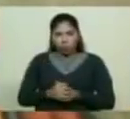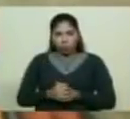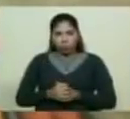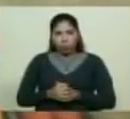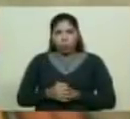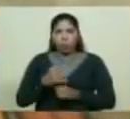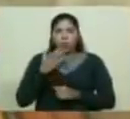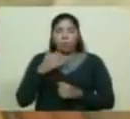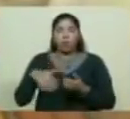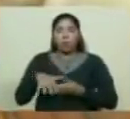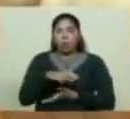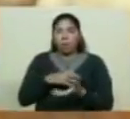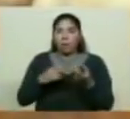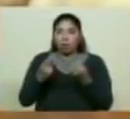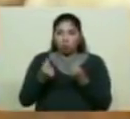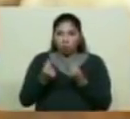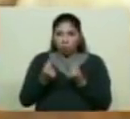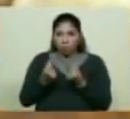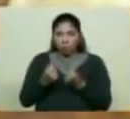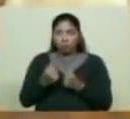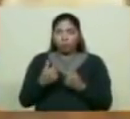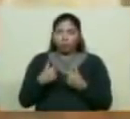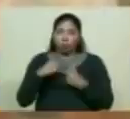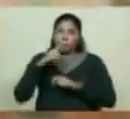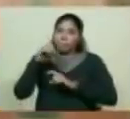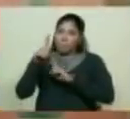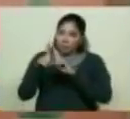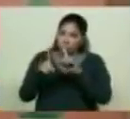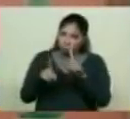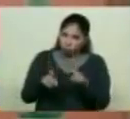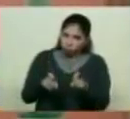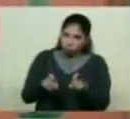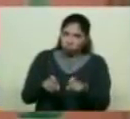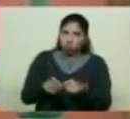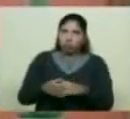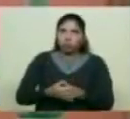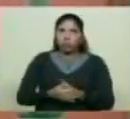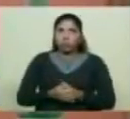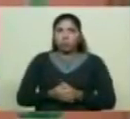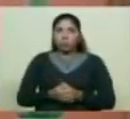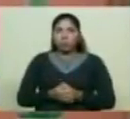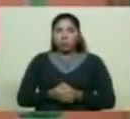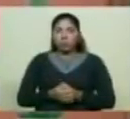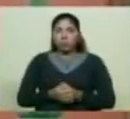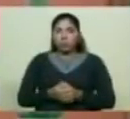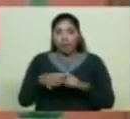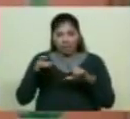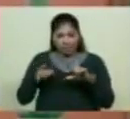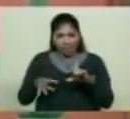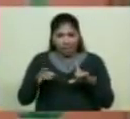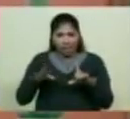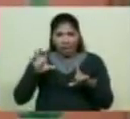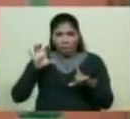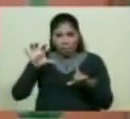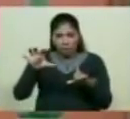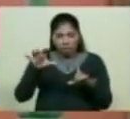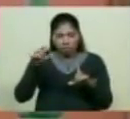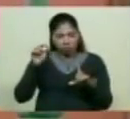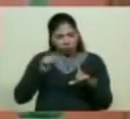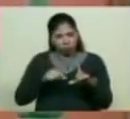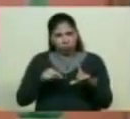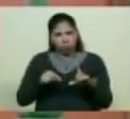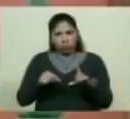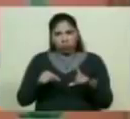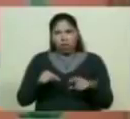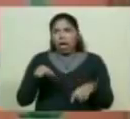guerra económica pregunto es acaso el carné de la patria que hoy llevamos